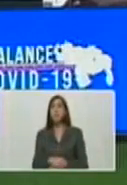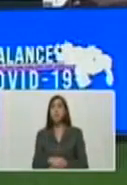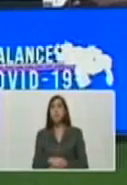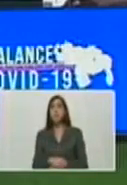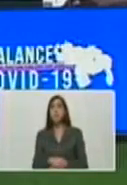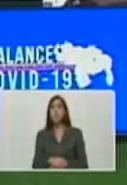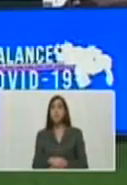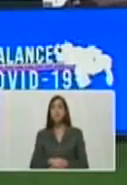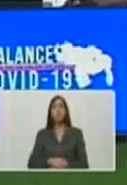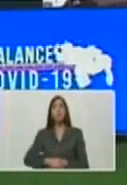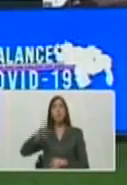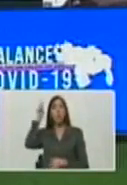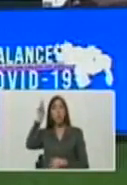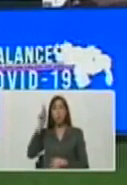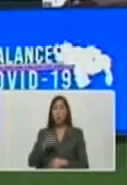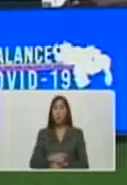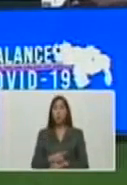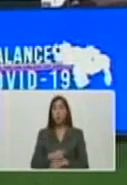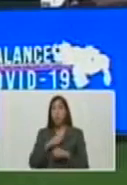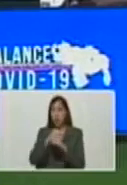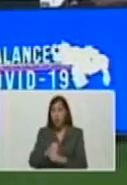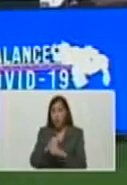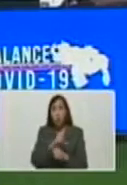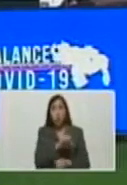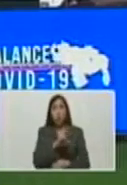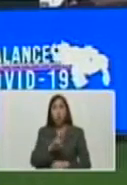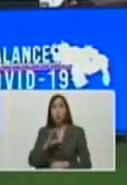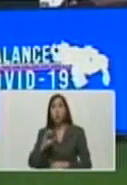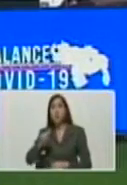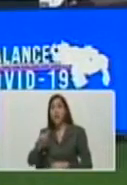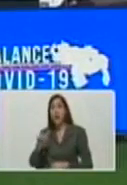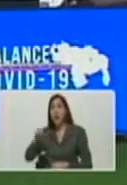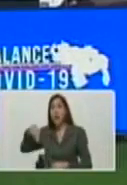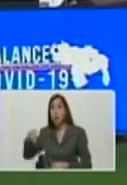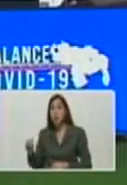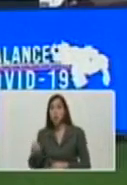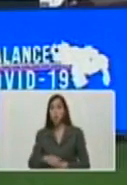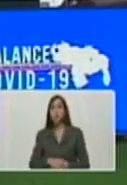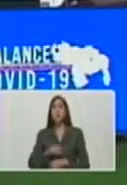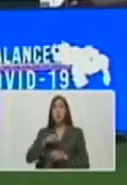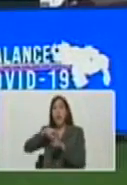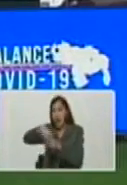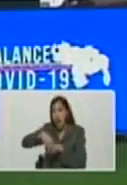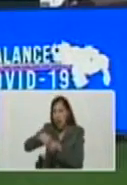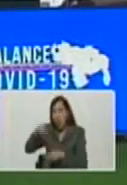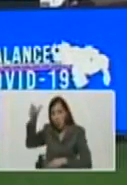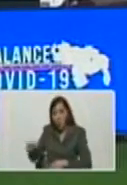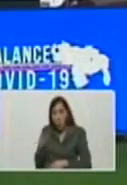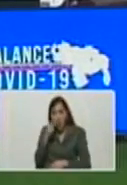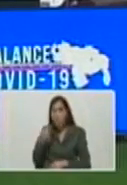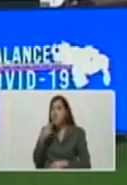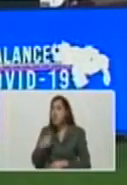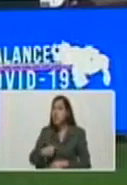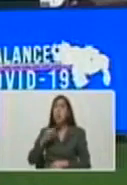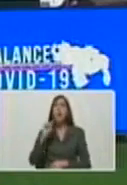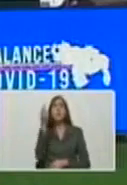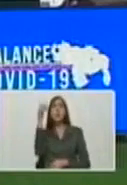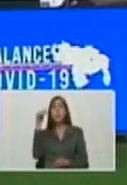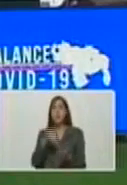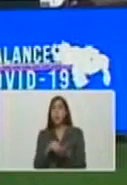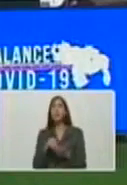entrenador de Lusitano. El jinete Giancarlo Rodríguez me dijo que era la primera vez que montaba